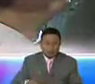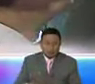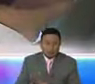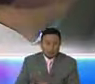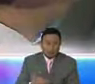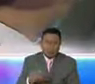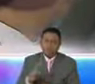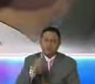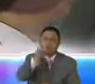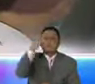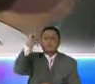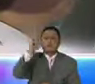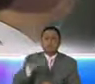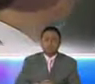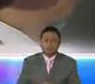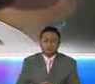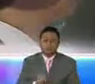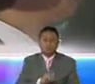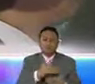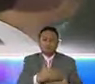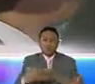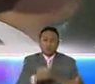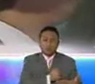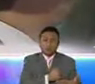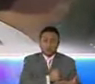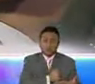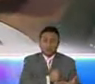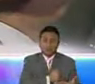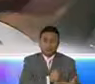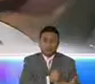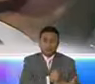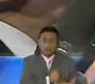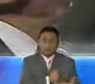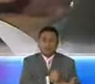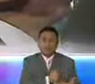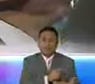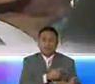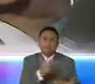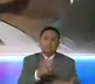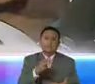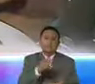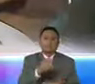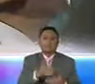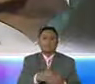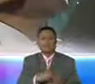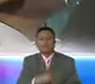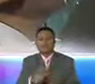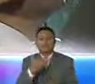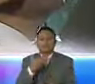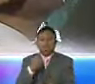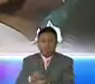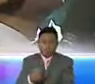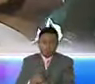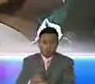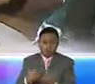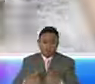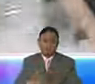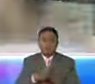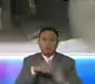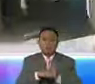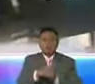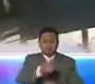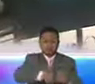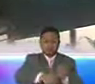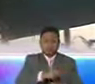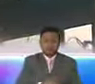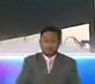Aproximadamente $1,000,000 entre bienes supuestamente adquiridos y movimientos financieros. El